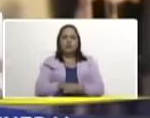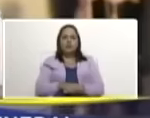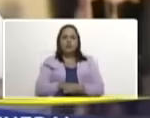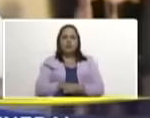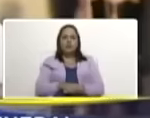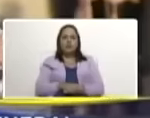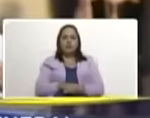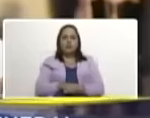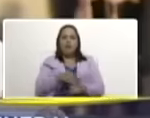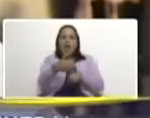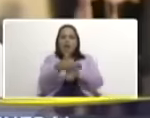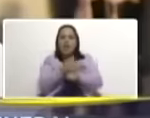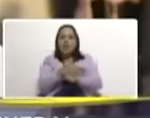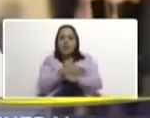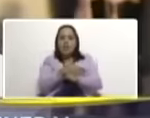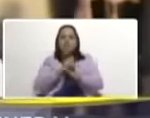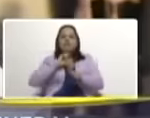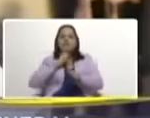escondido en la historia,